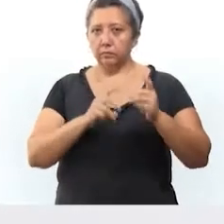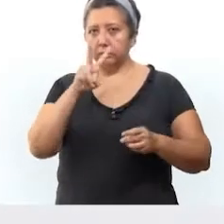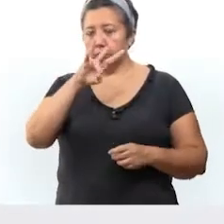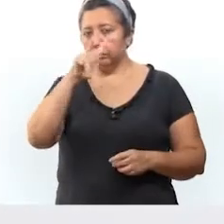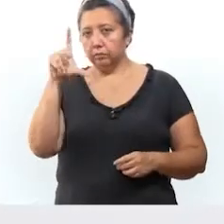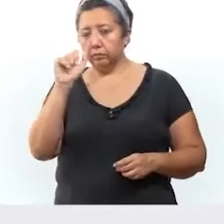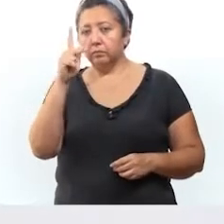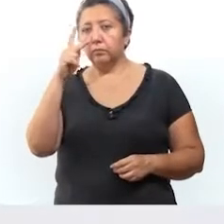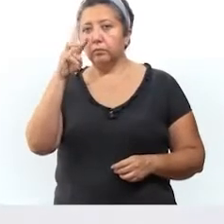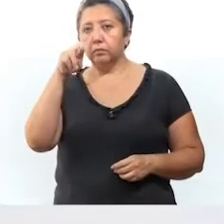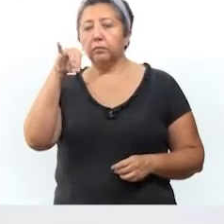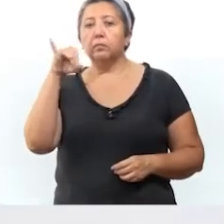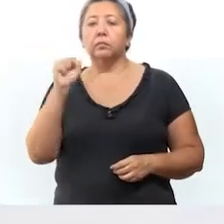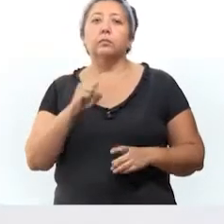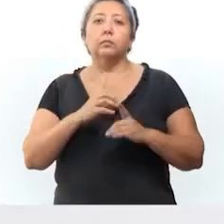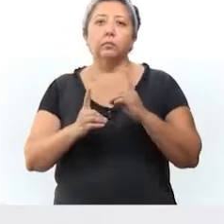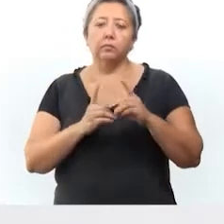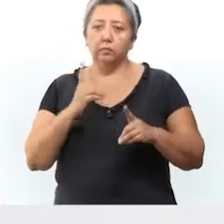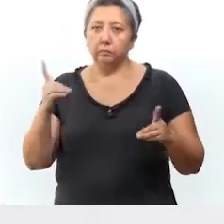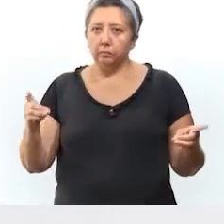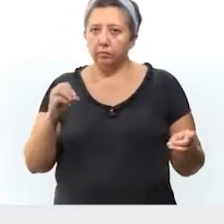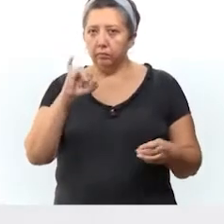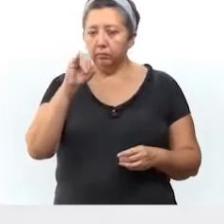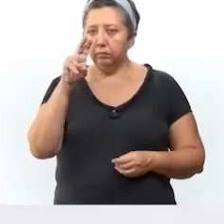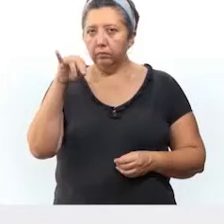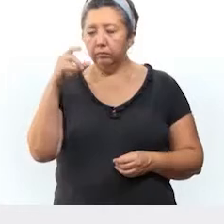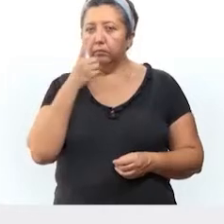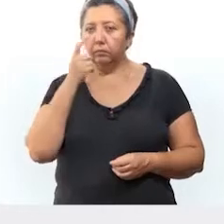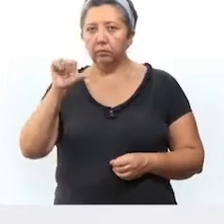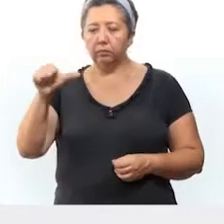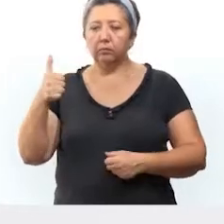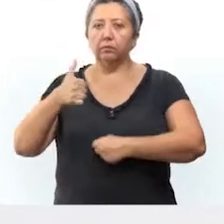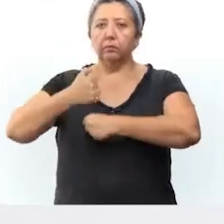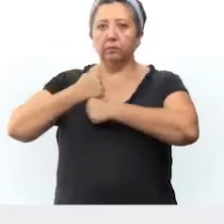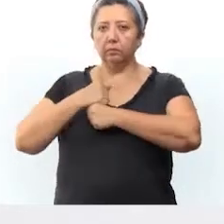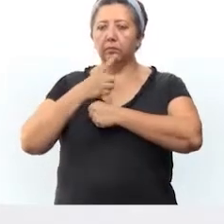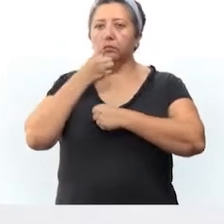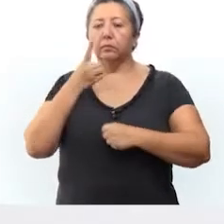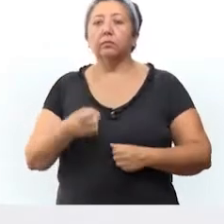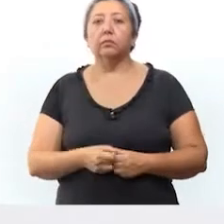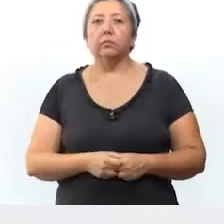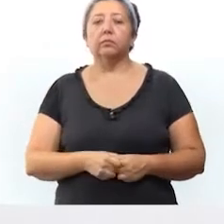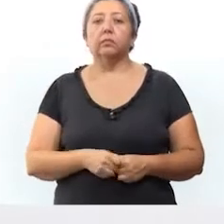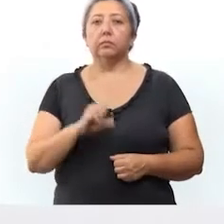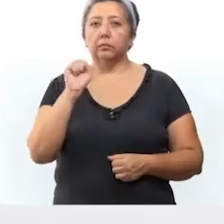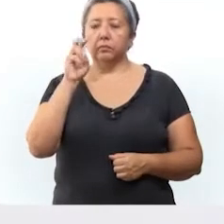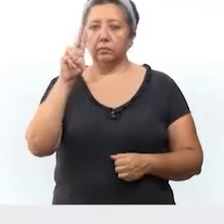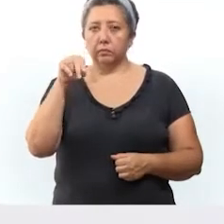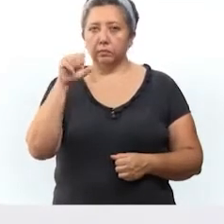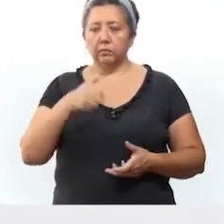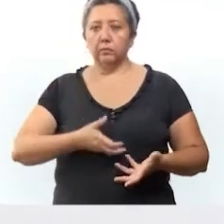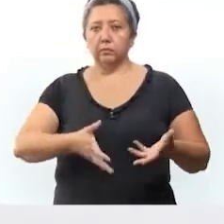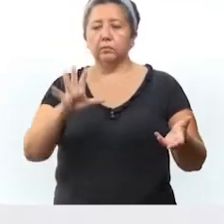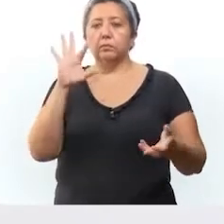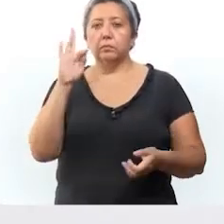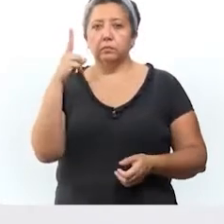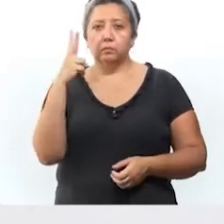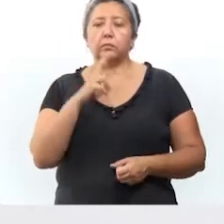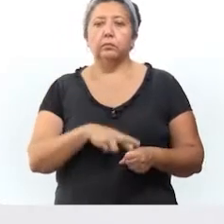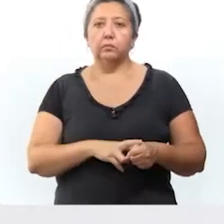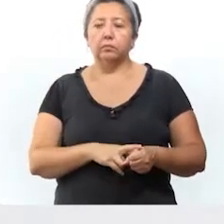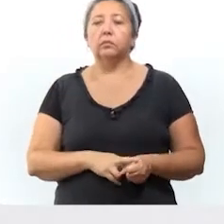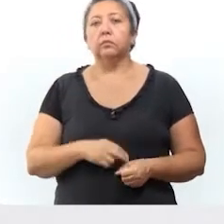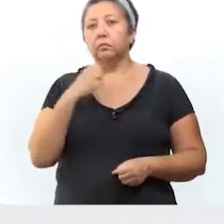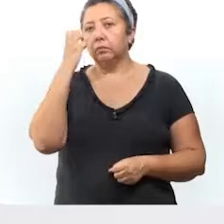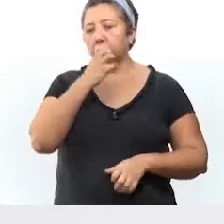Villa Palmira, la Unidad Deportiva Inalámbrica, el 11º Batallón de Infantería de la Sedena en la calle 42 Sur